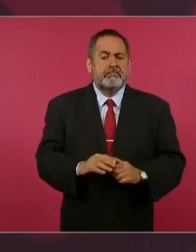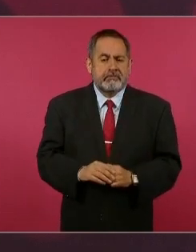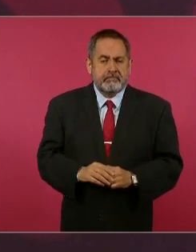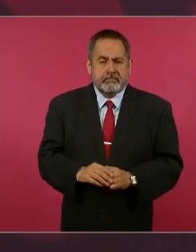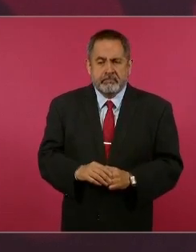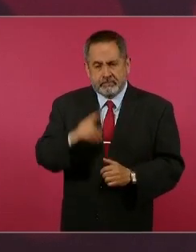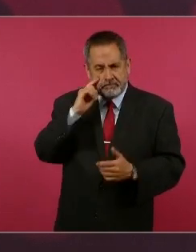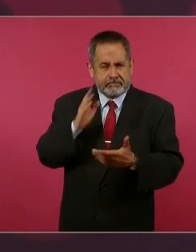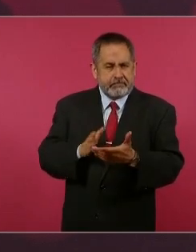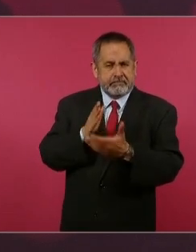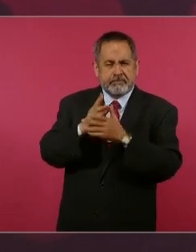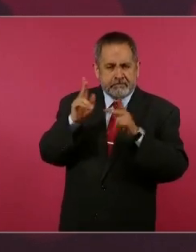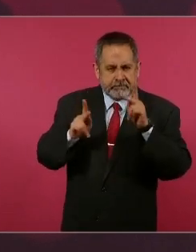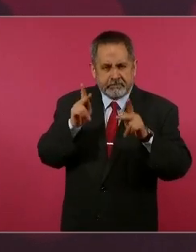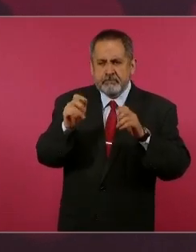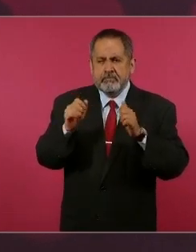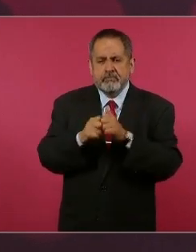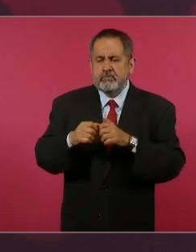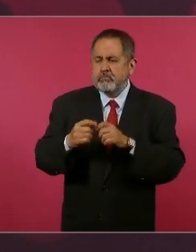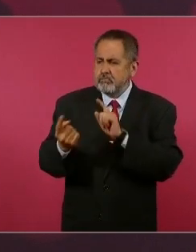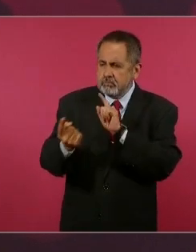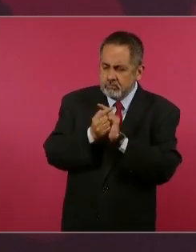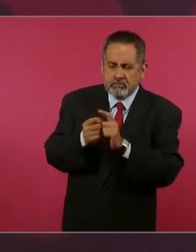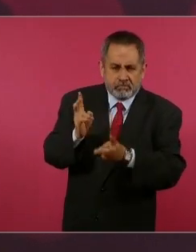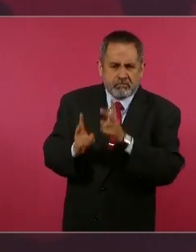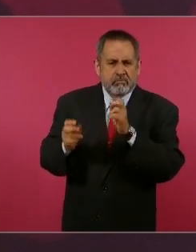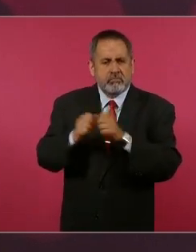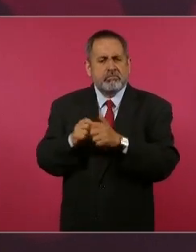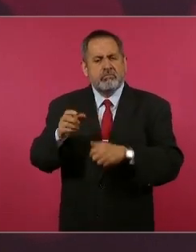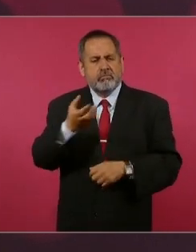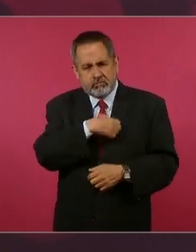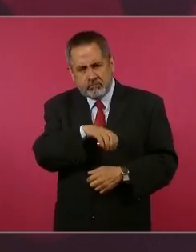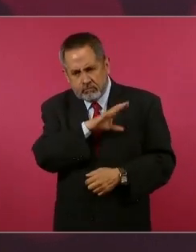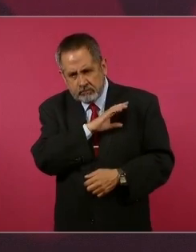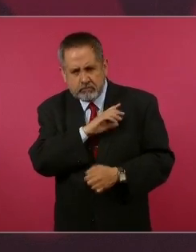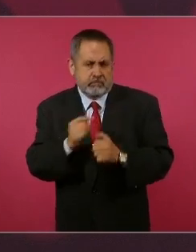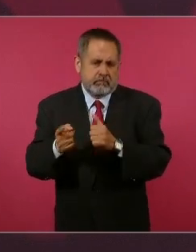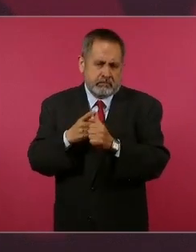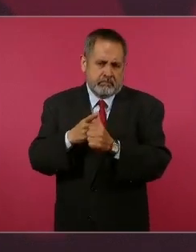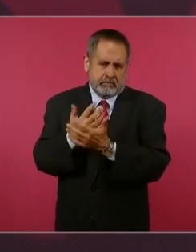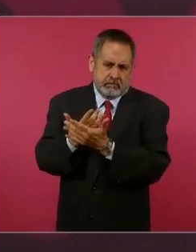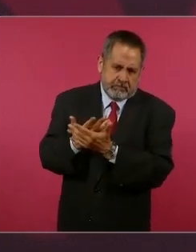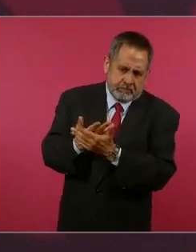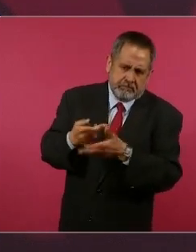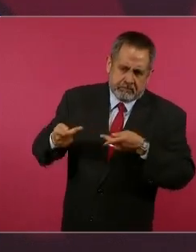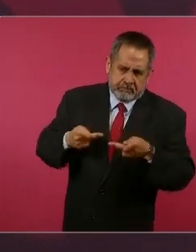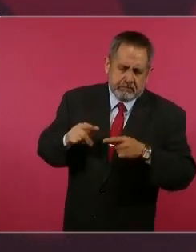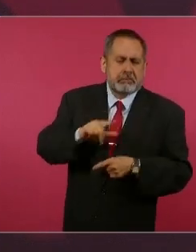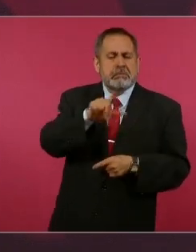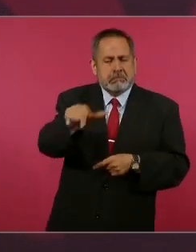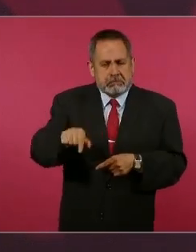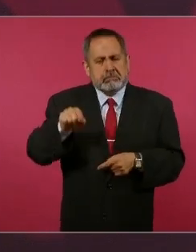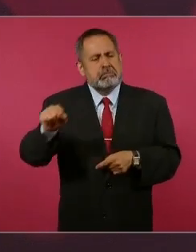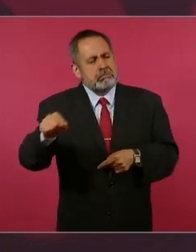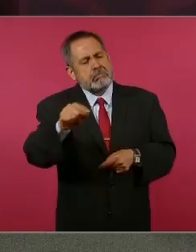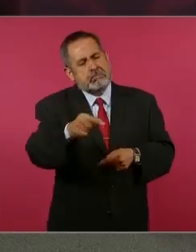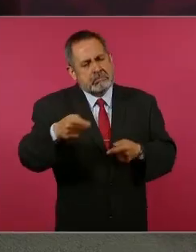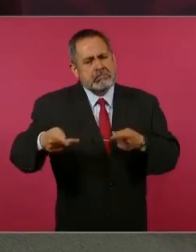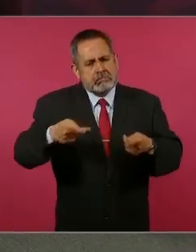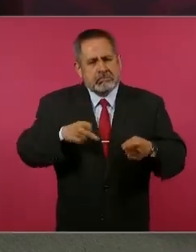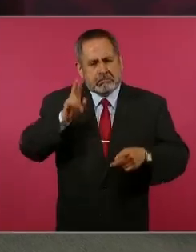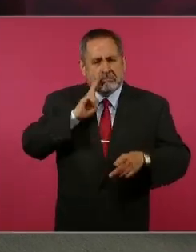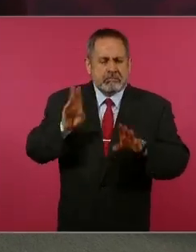la visita con, o la entrevista con Claudia, es después de que ya